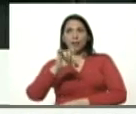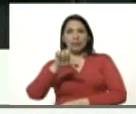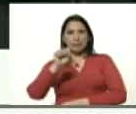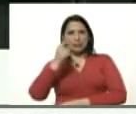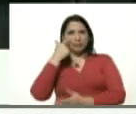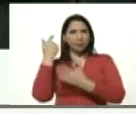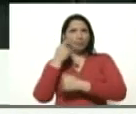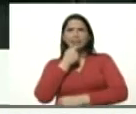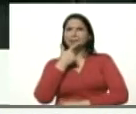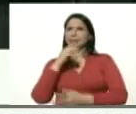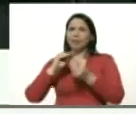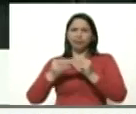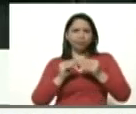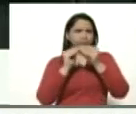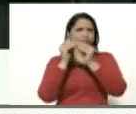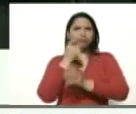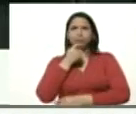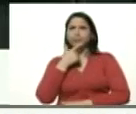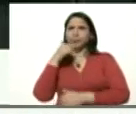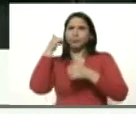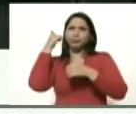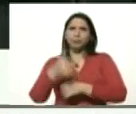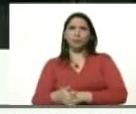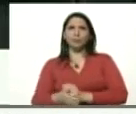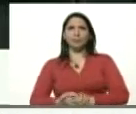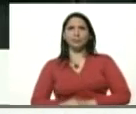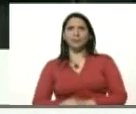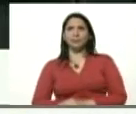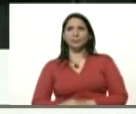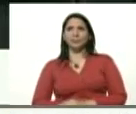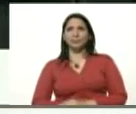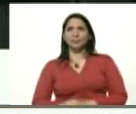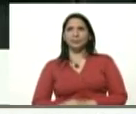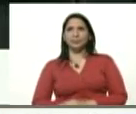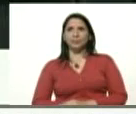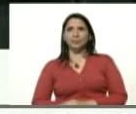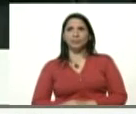verdad. Una belleza, los caballitos de Aquiles.